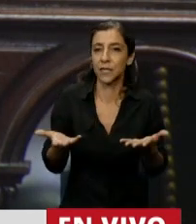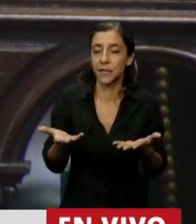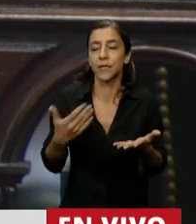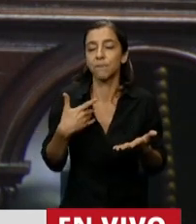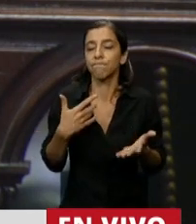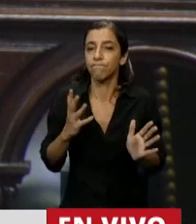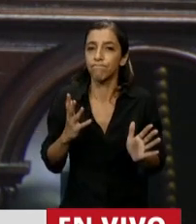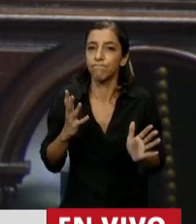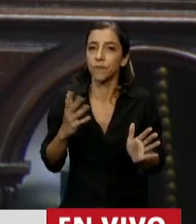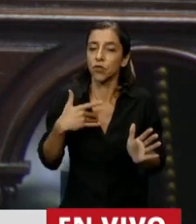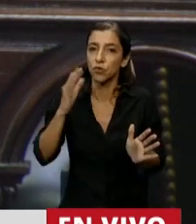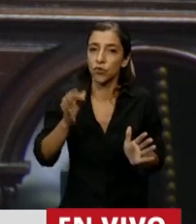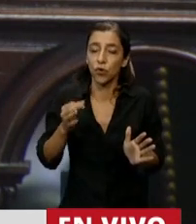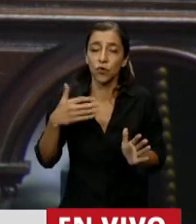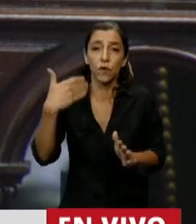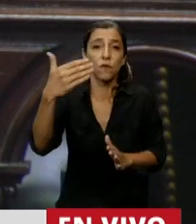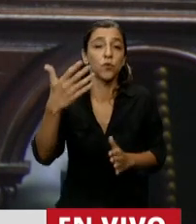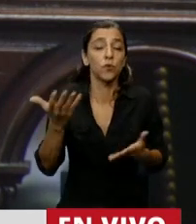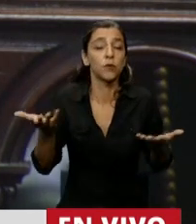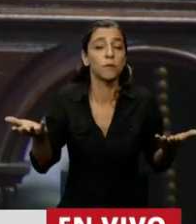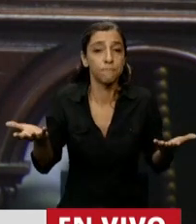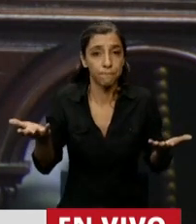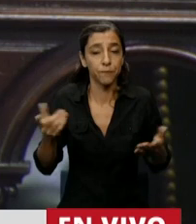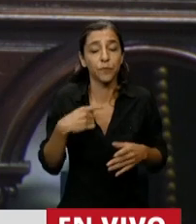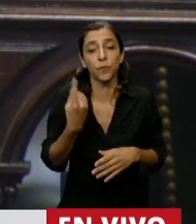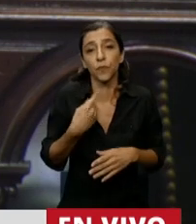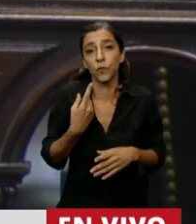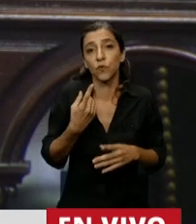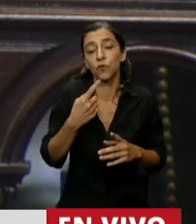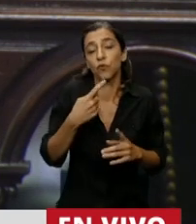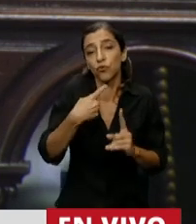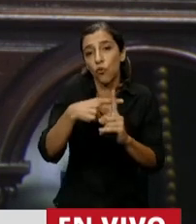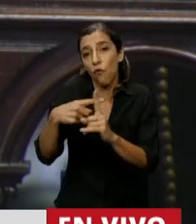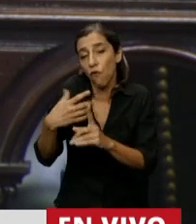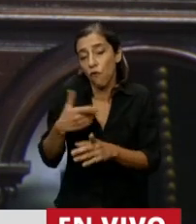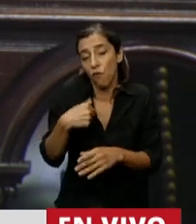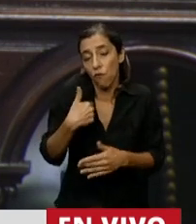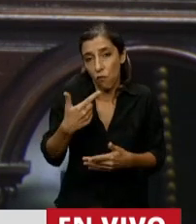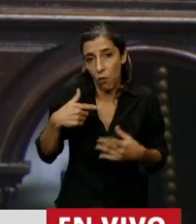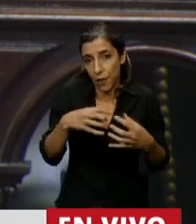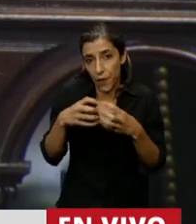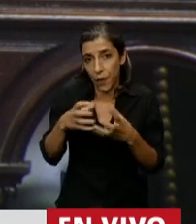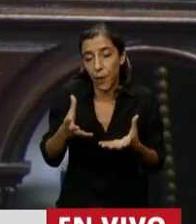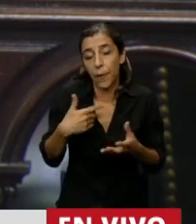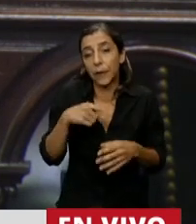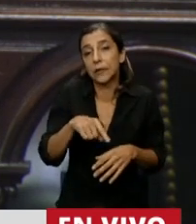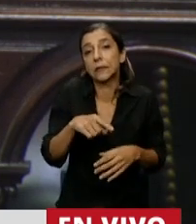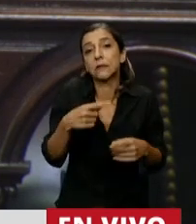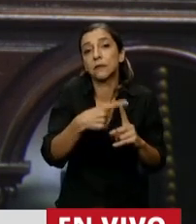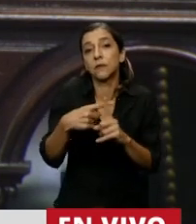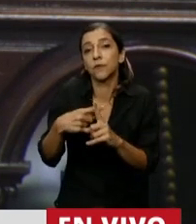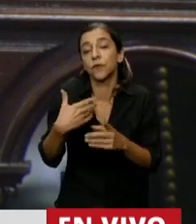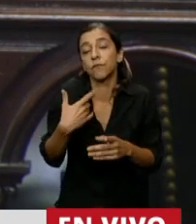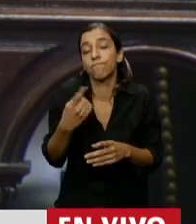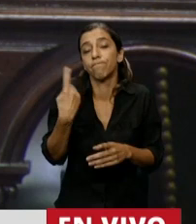discutiendo solo la fórmula previsional, pero la fórmula es la que computará en el año 2021